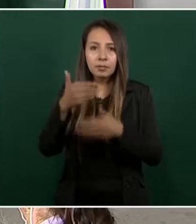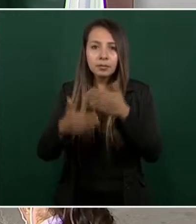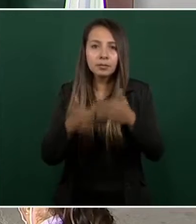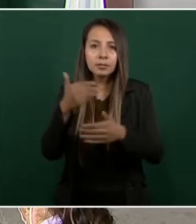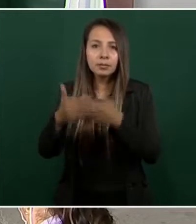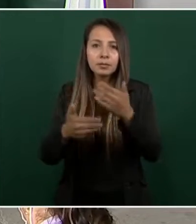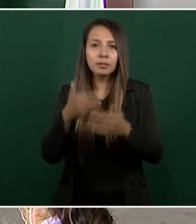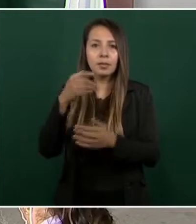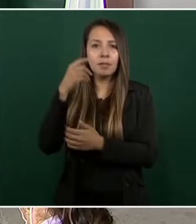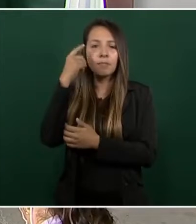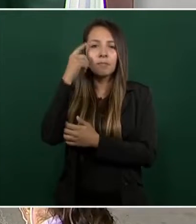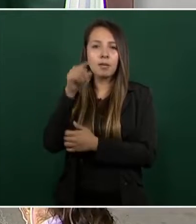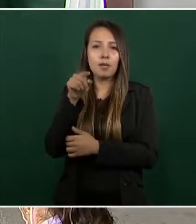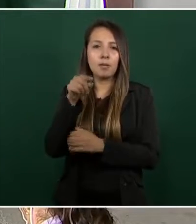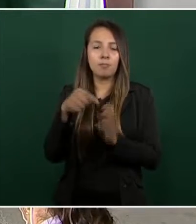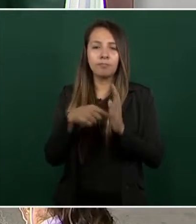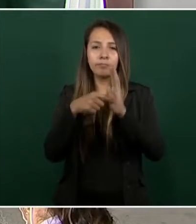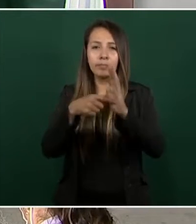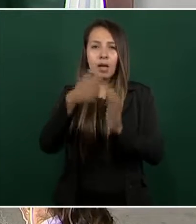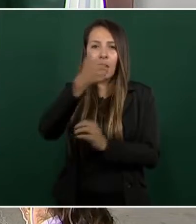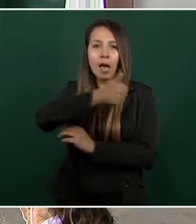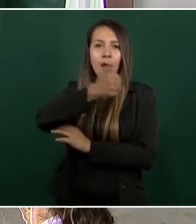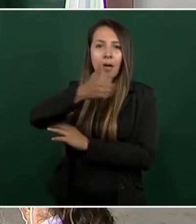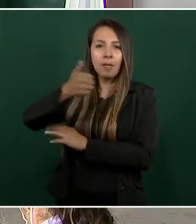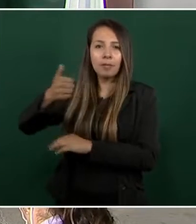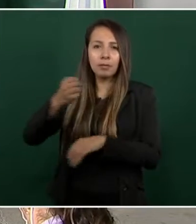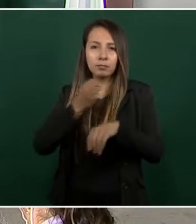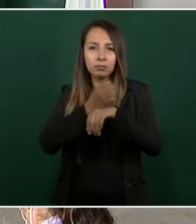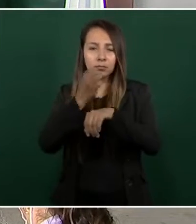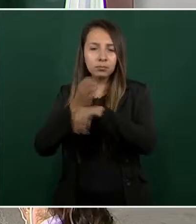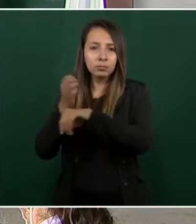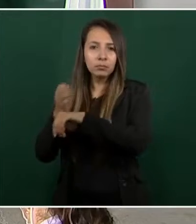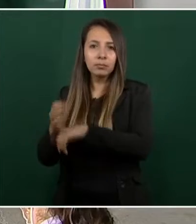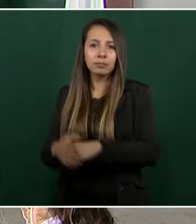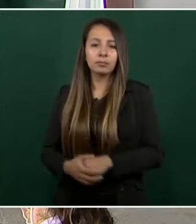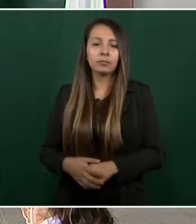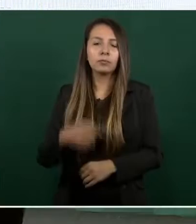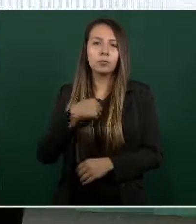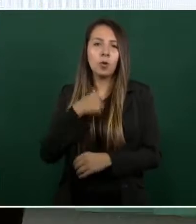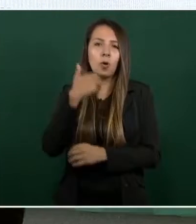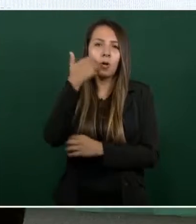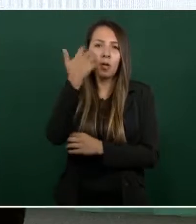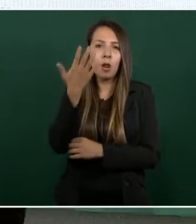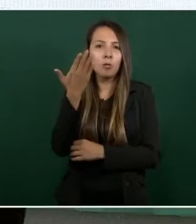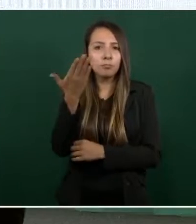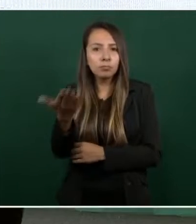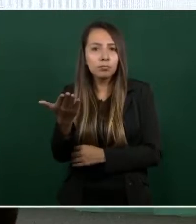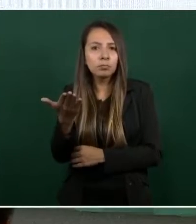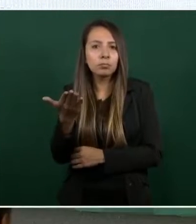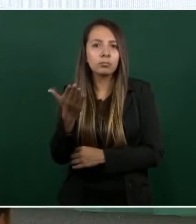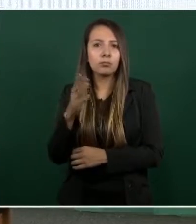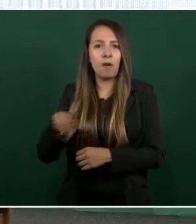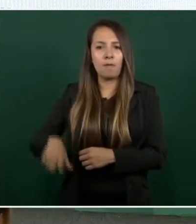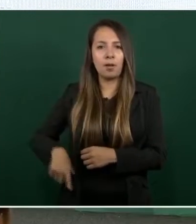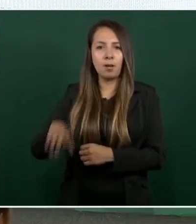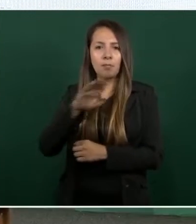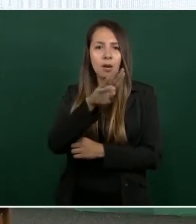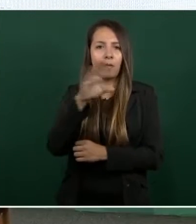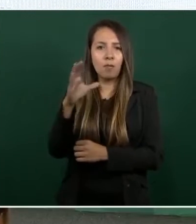programa por entidad. Yo me permito aquí felicitar al gobierno de Baja